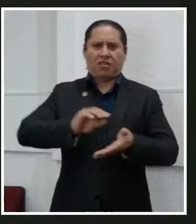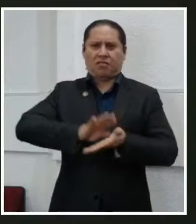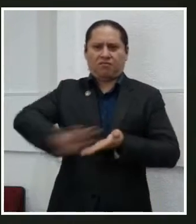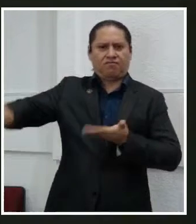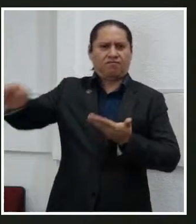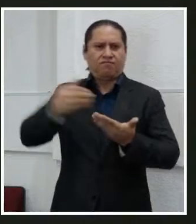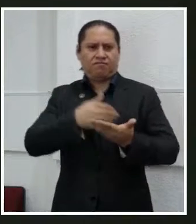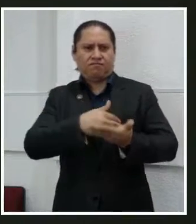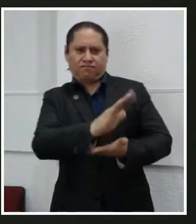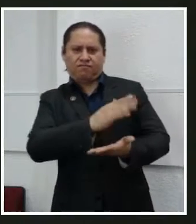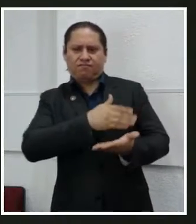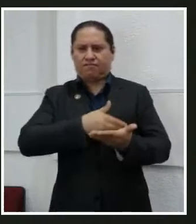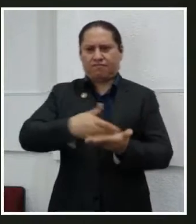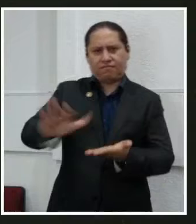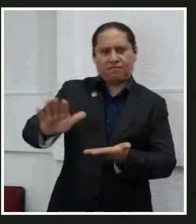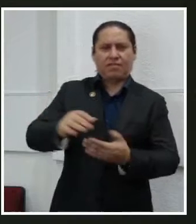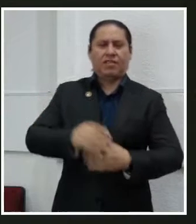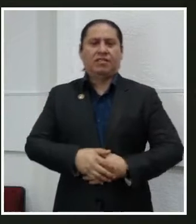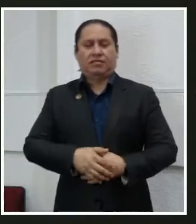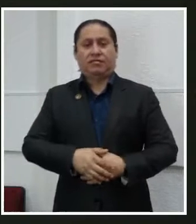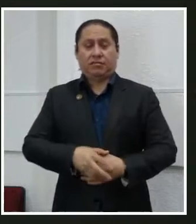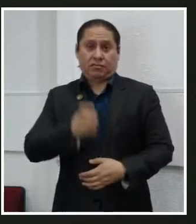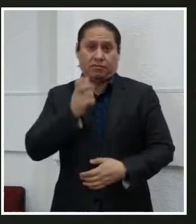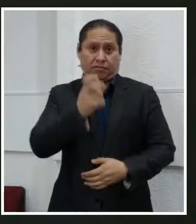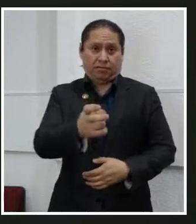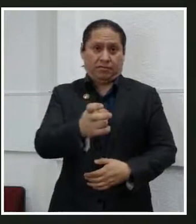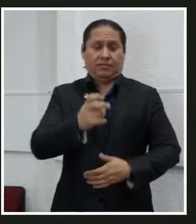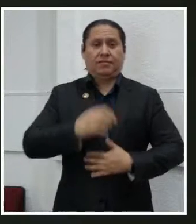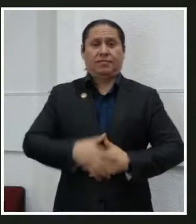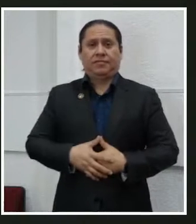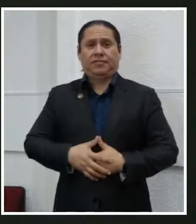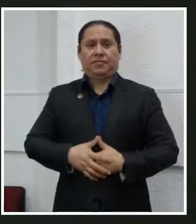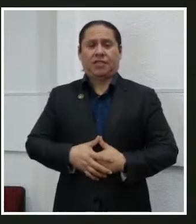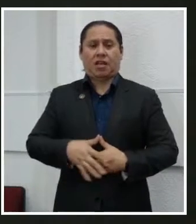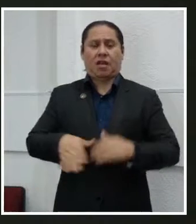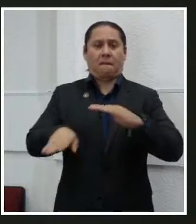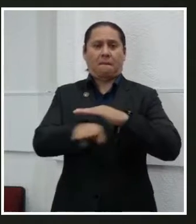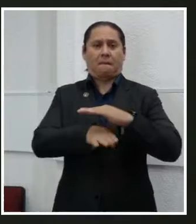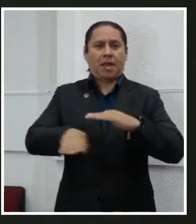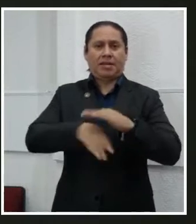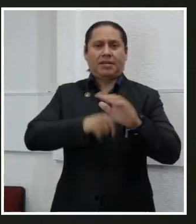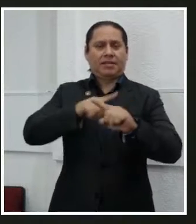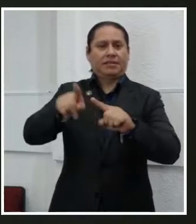las mujeres, que se pretende justificar con base en